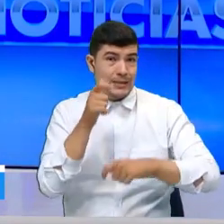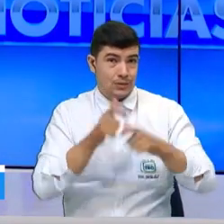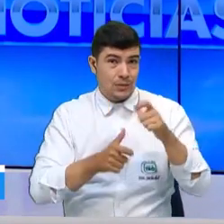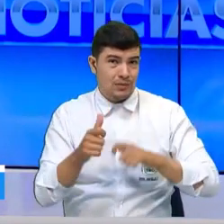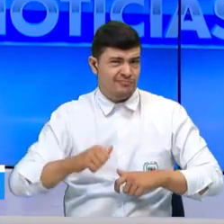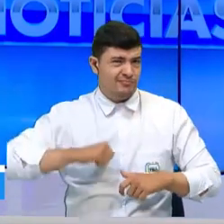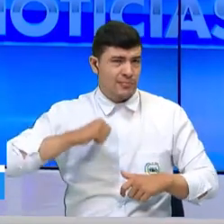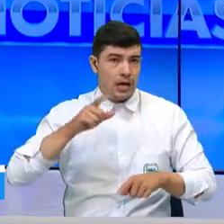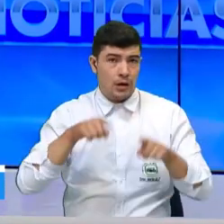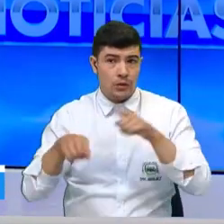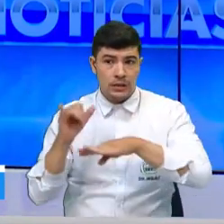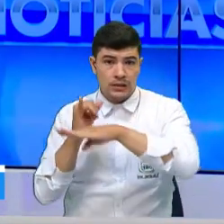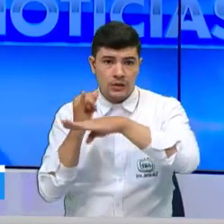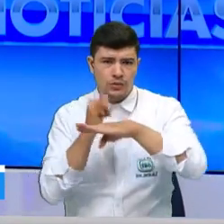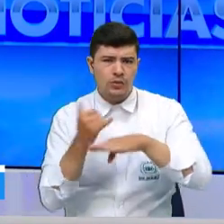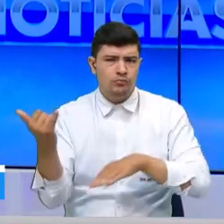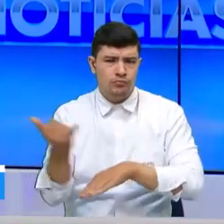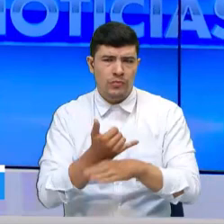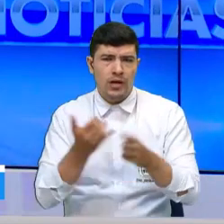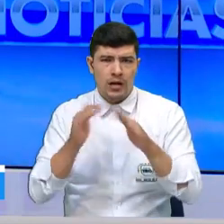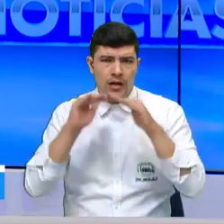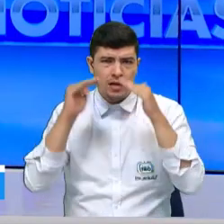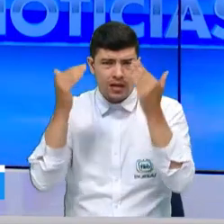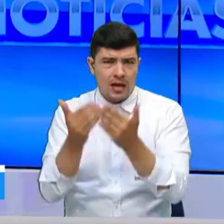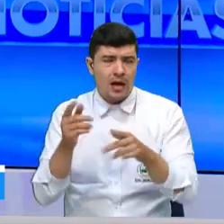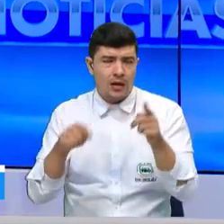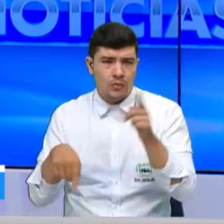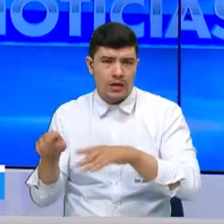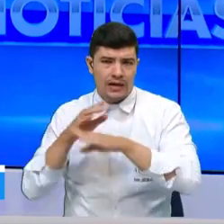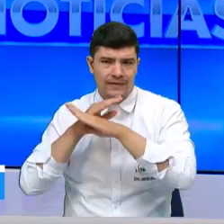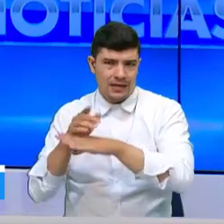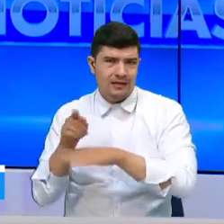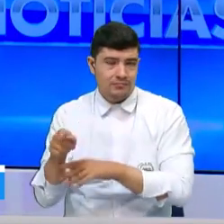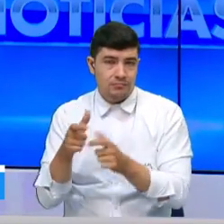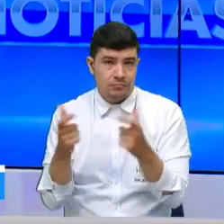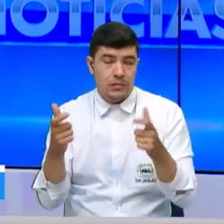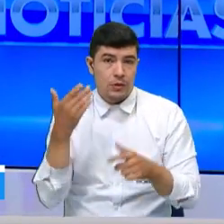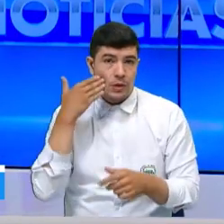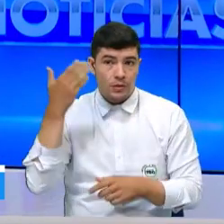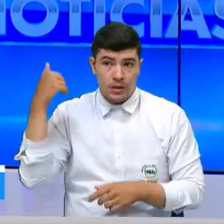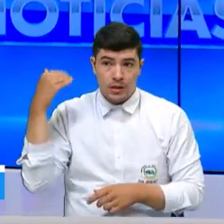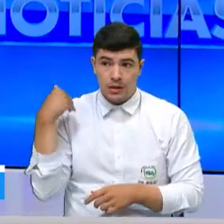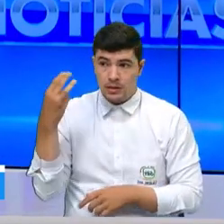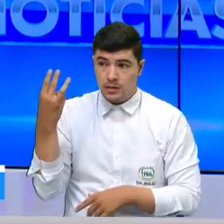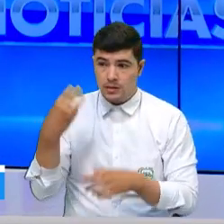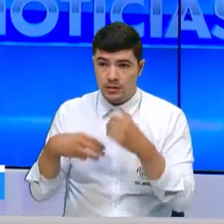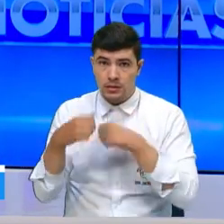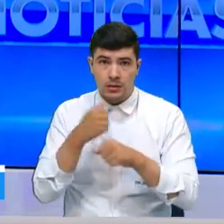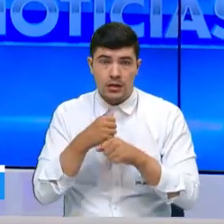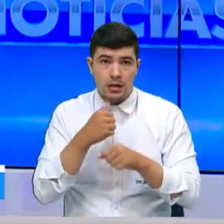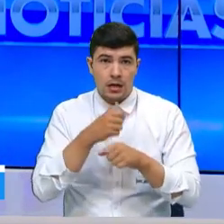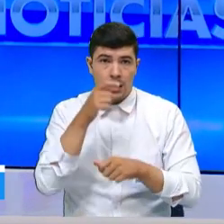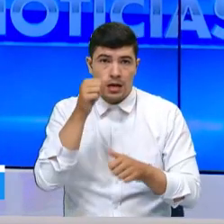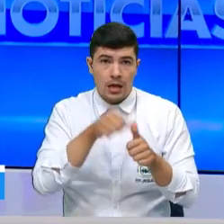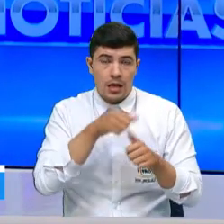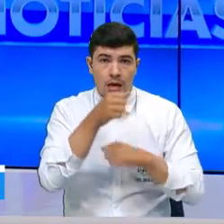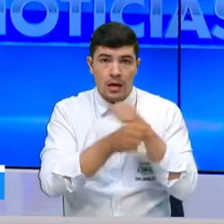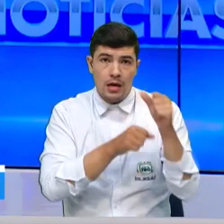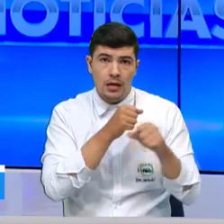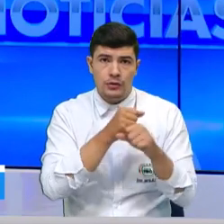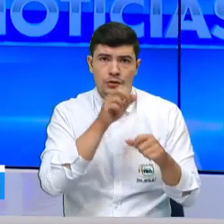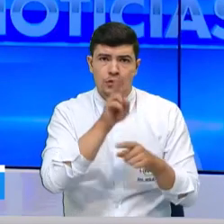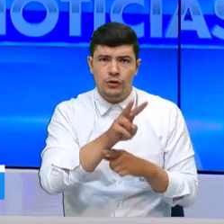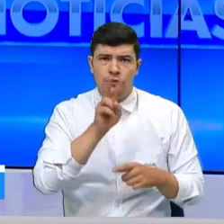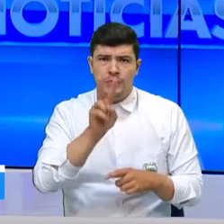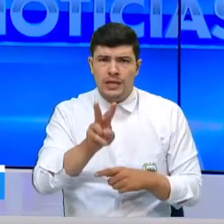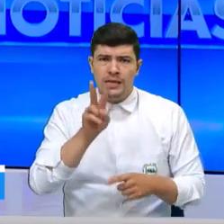instituciones educativas para prevenir este fenómeno que podría ir en aumento. En los últimos 3 años hubo un promedio anual de 225 denuncias